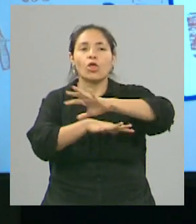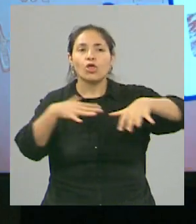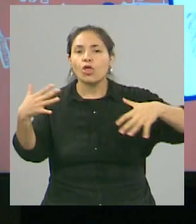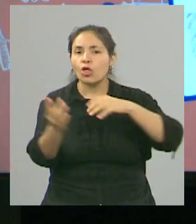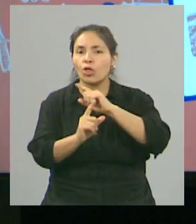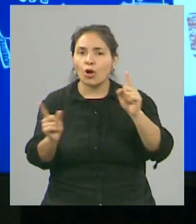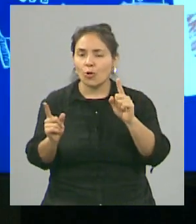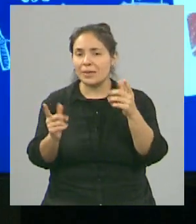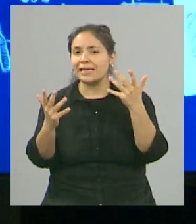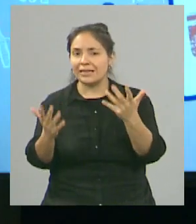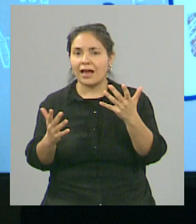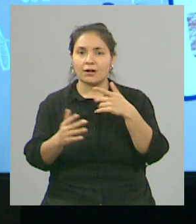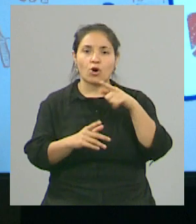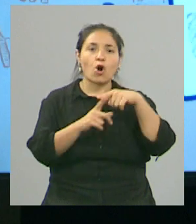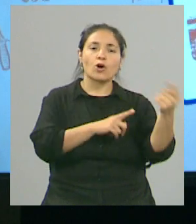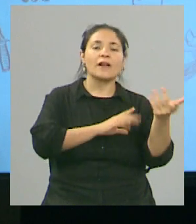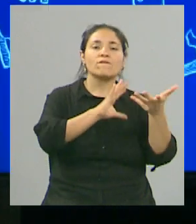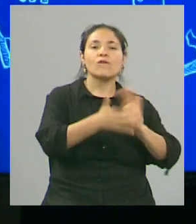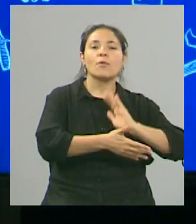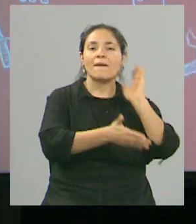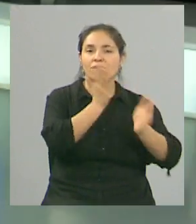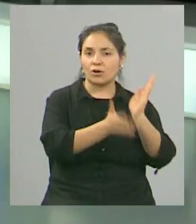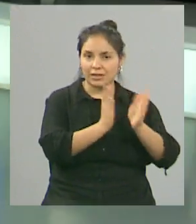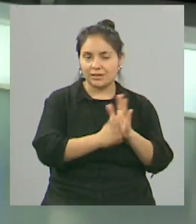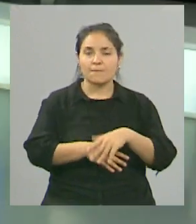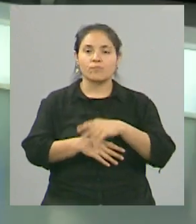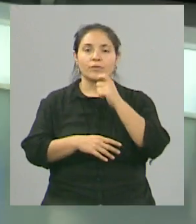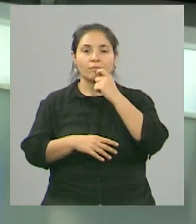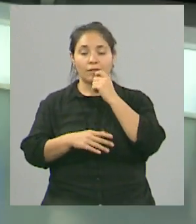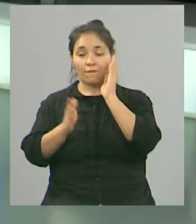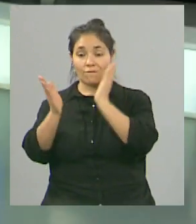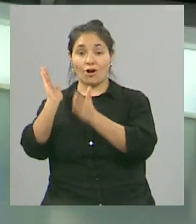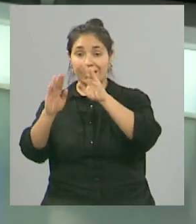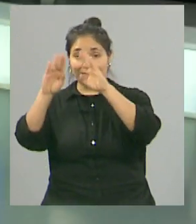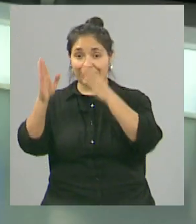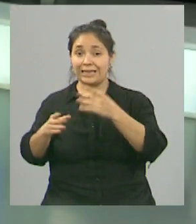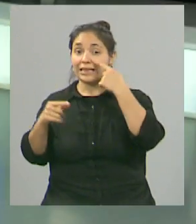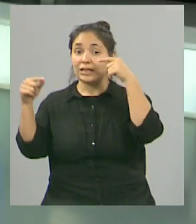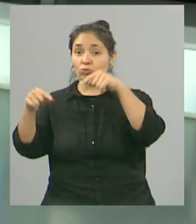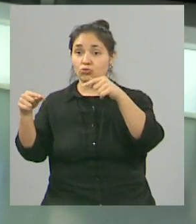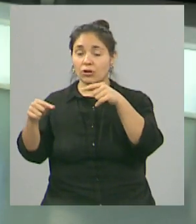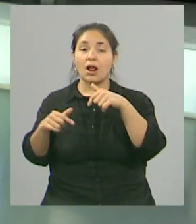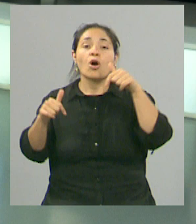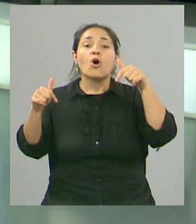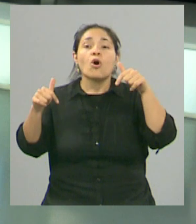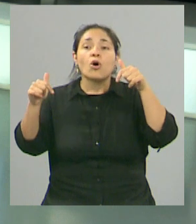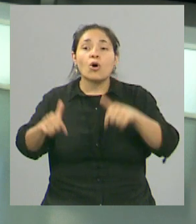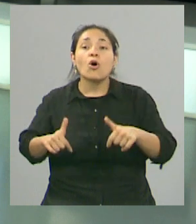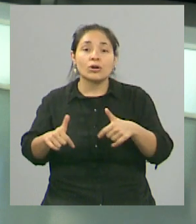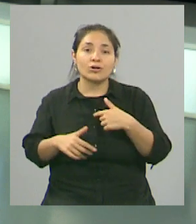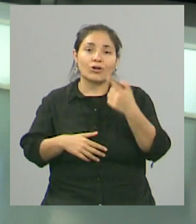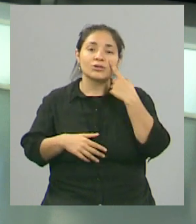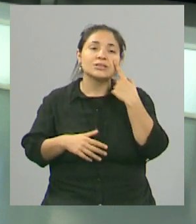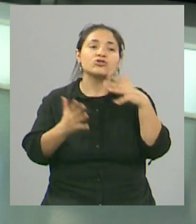violencias sociales, que a ver, si bien no se puede pensar la violencia institucional apartada de lo que hoy sabemos que es la violencia